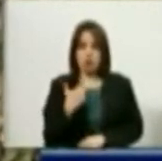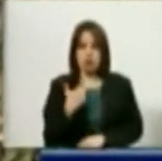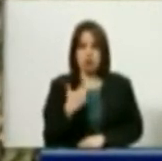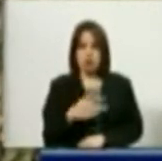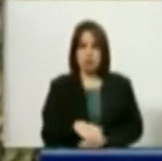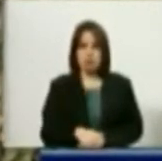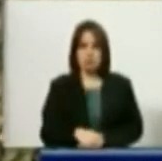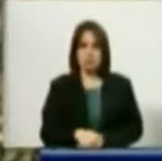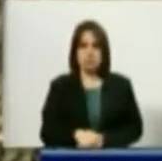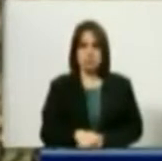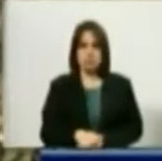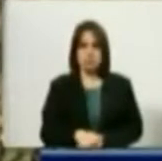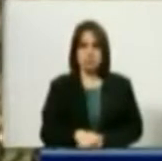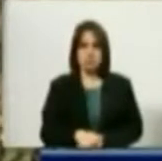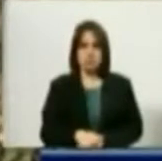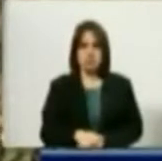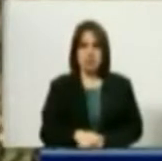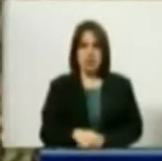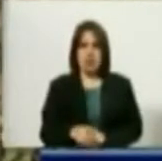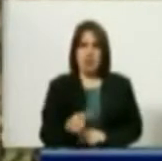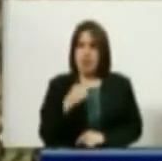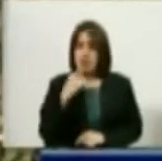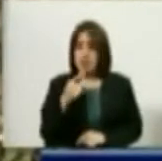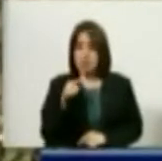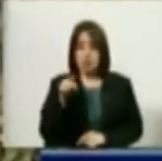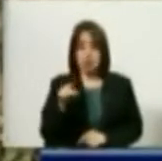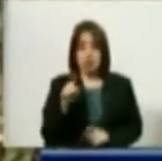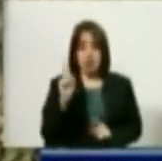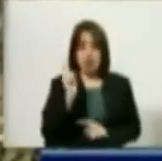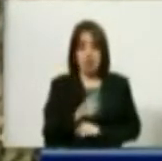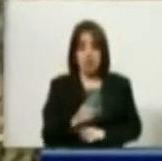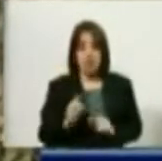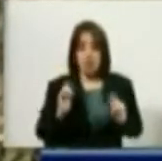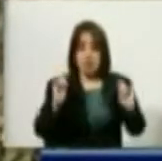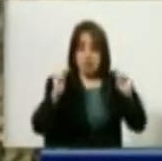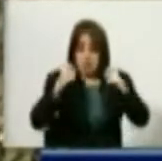Pedro bueno tiene que ponerse un chaleco antibala le dijimos